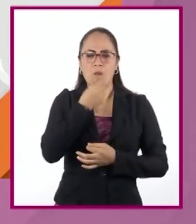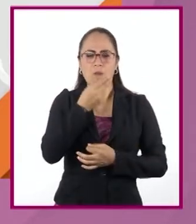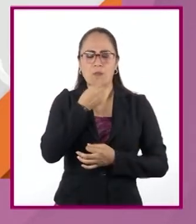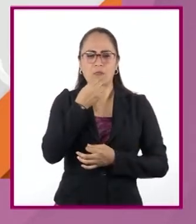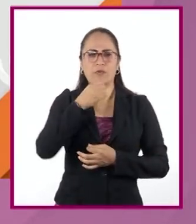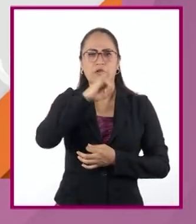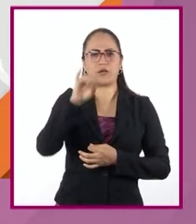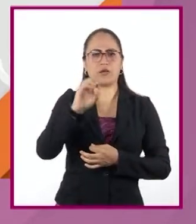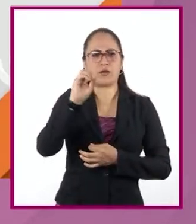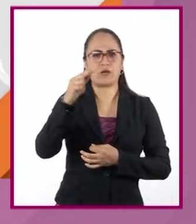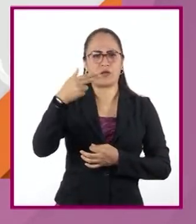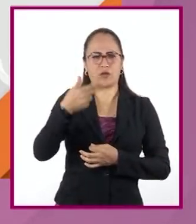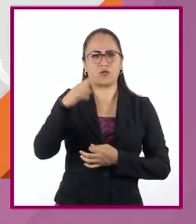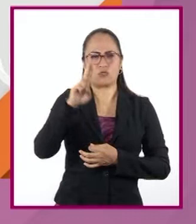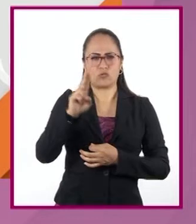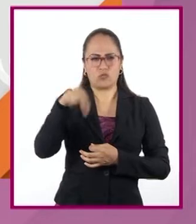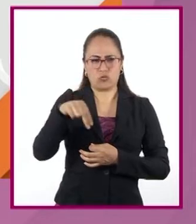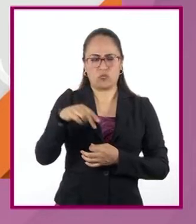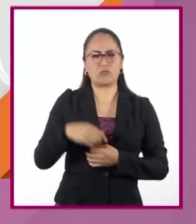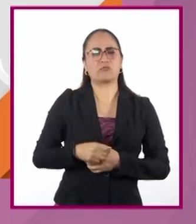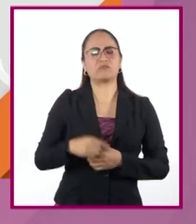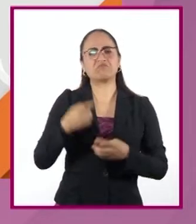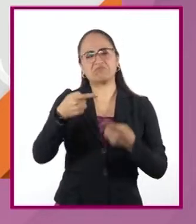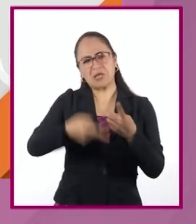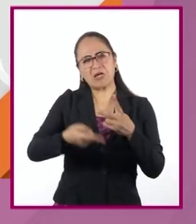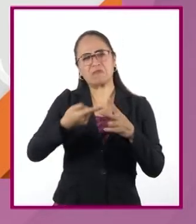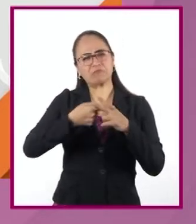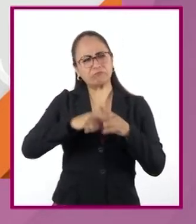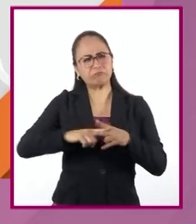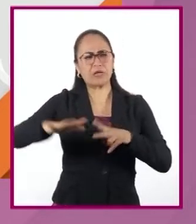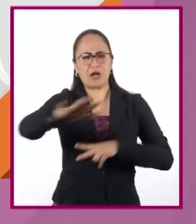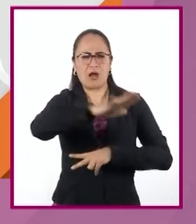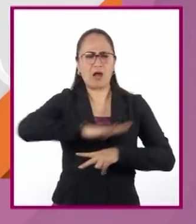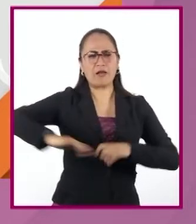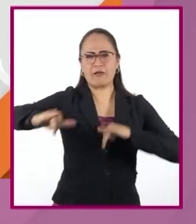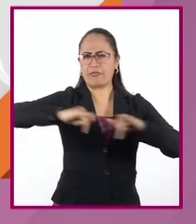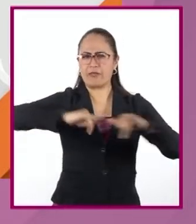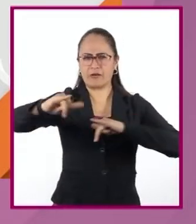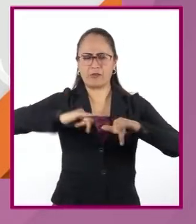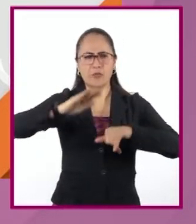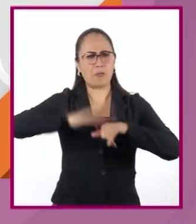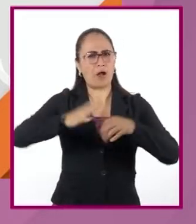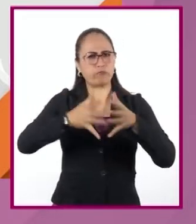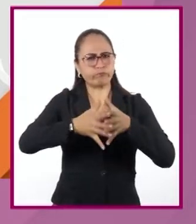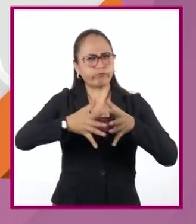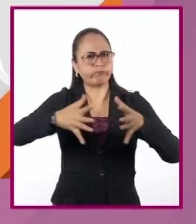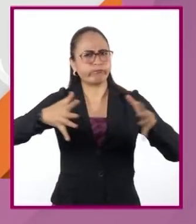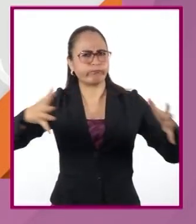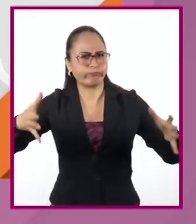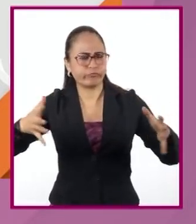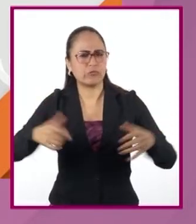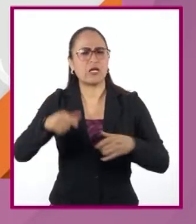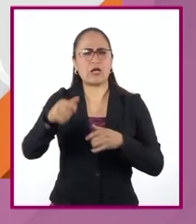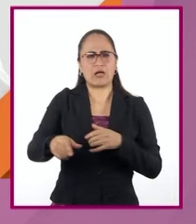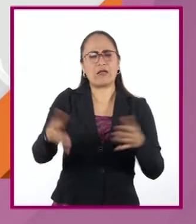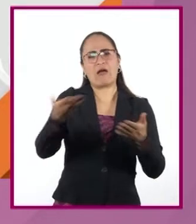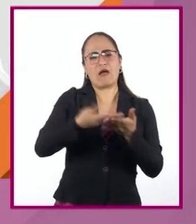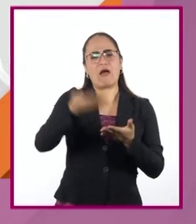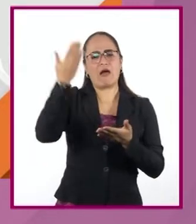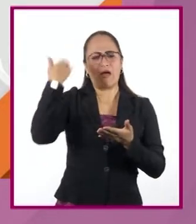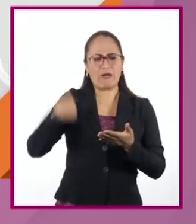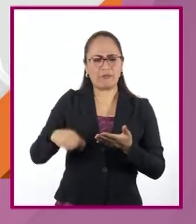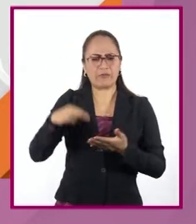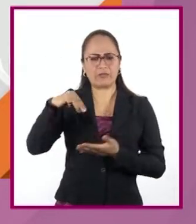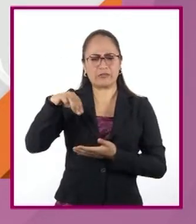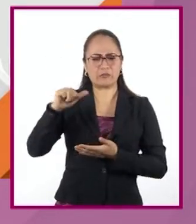John Mason, con la intención de ampliar el territorio ya que pertenecía a Massachusetts,